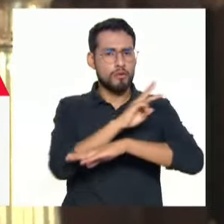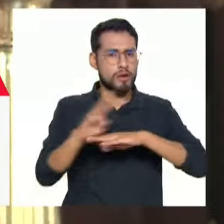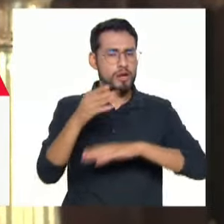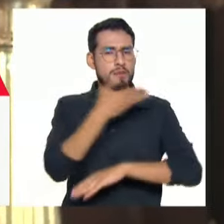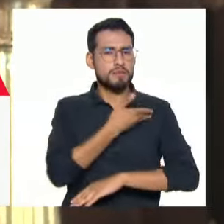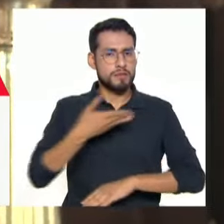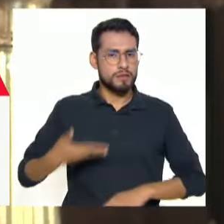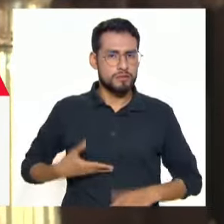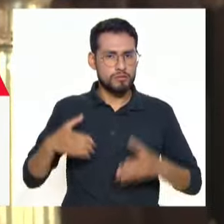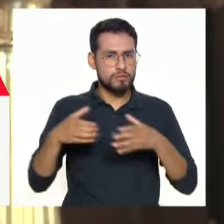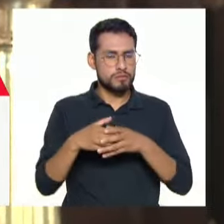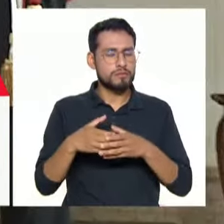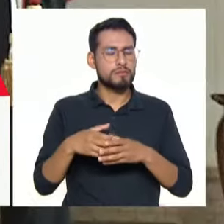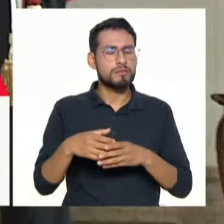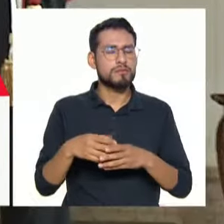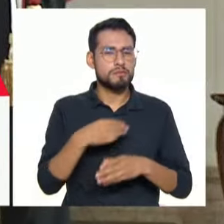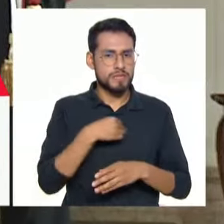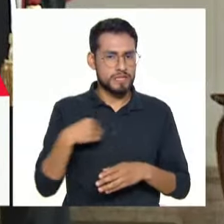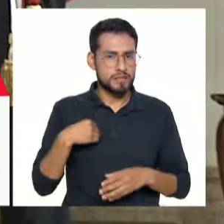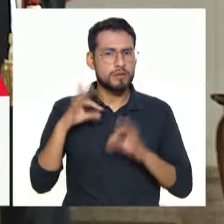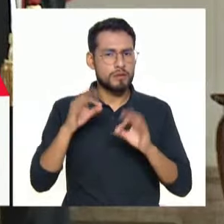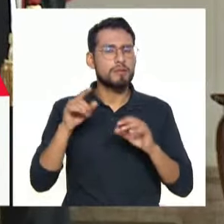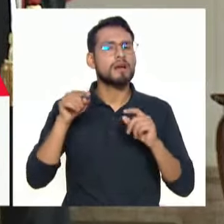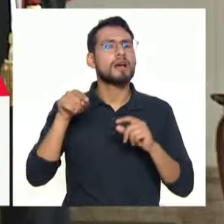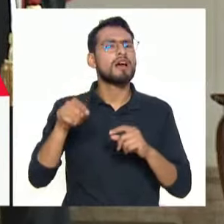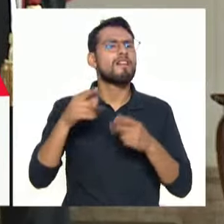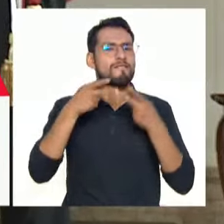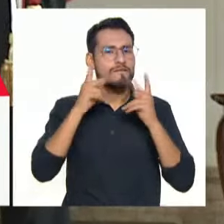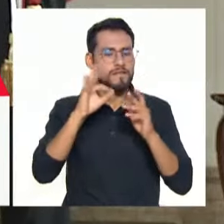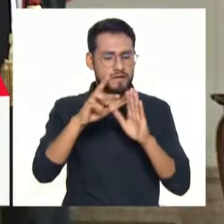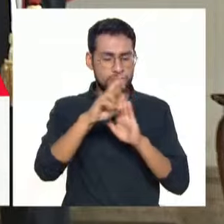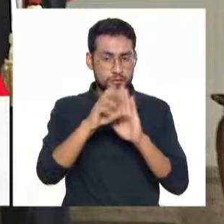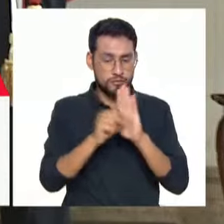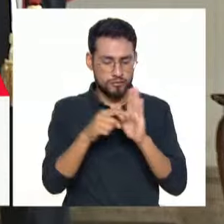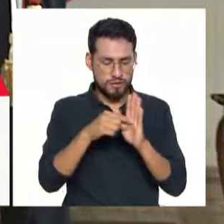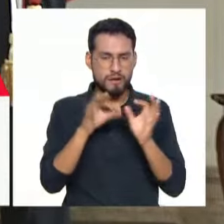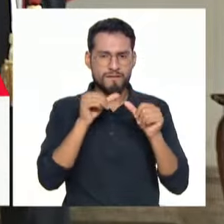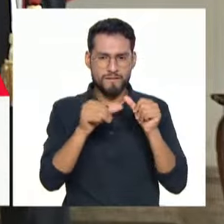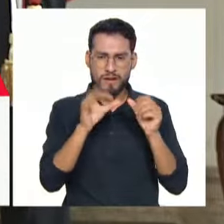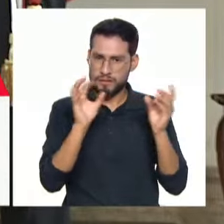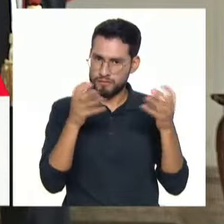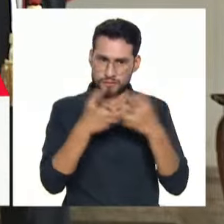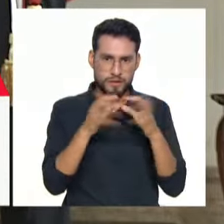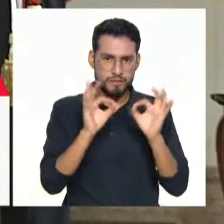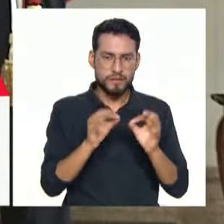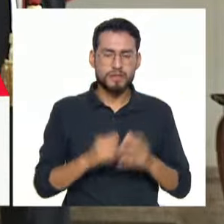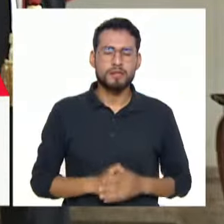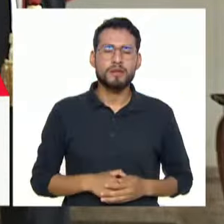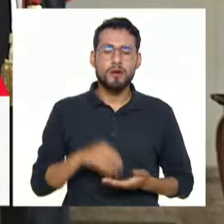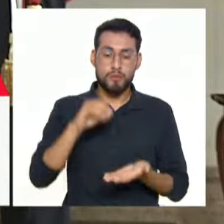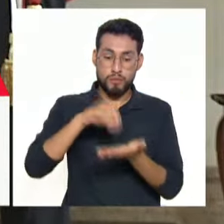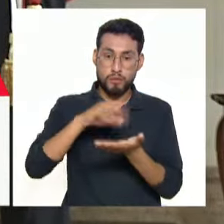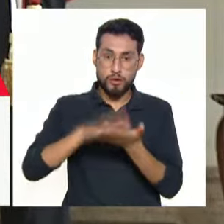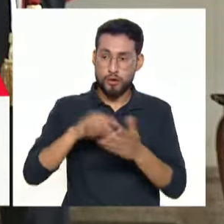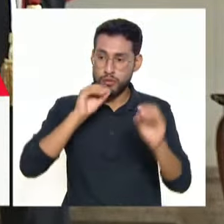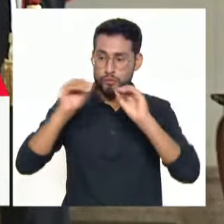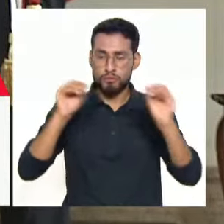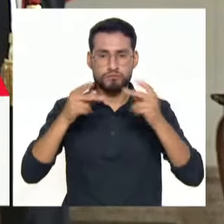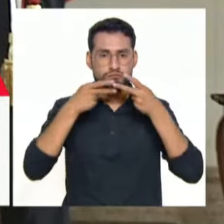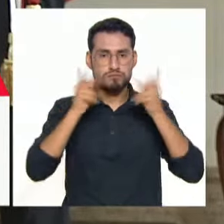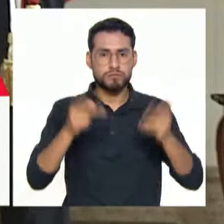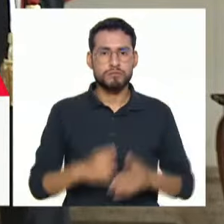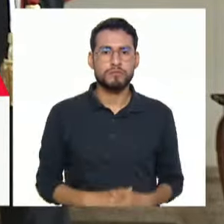de la Presidencia del Consejo de Ministros en la misma fecha de publicación de la presente Resolución Suprema. Regístrese, comuníquese